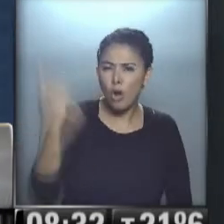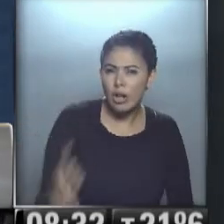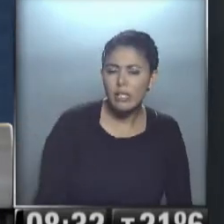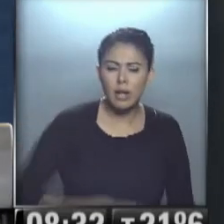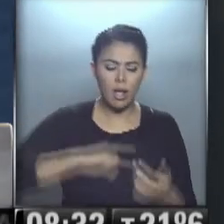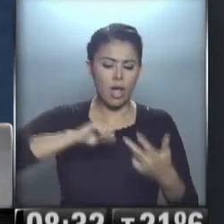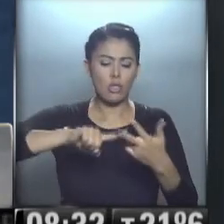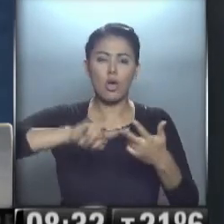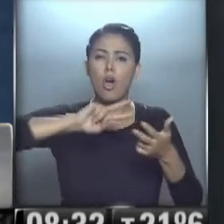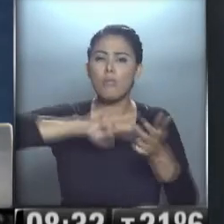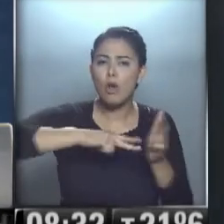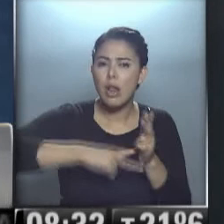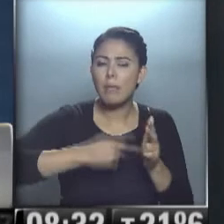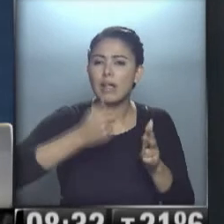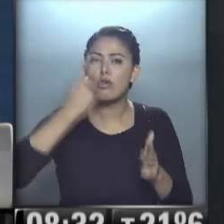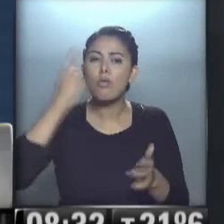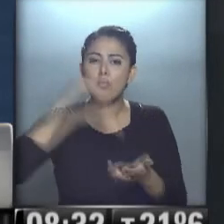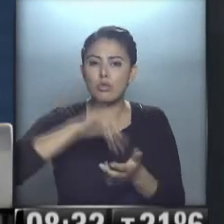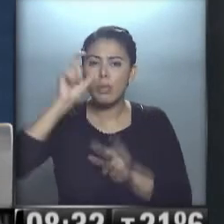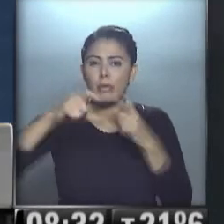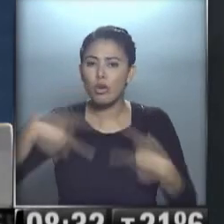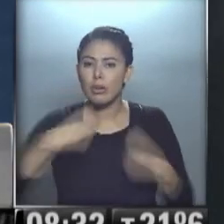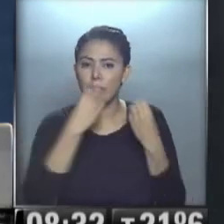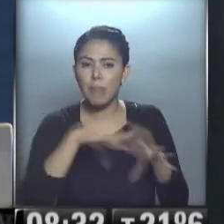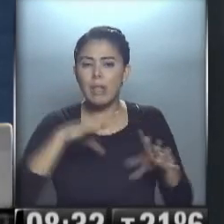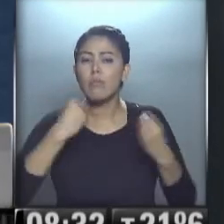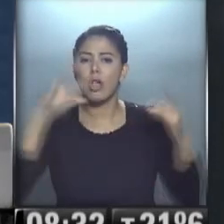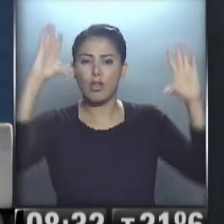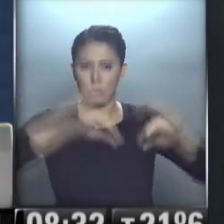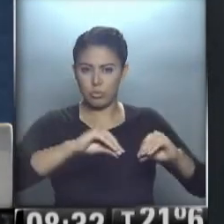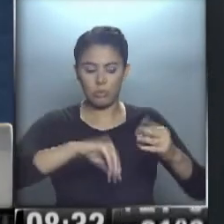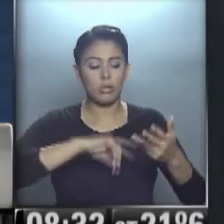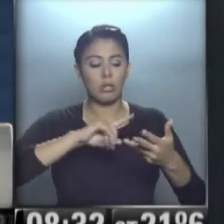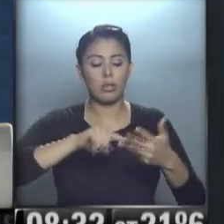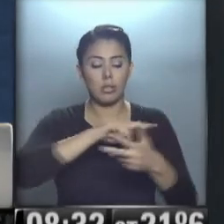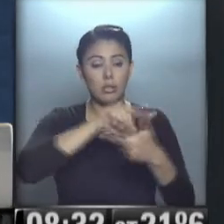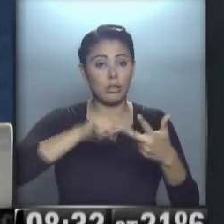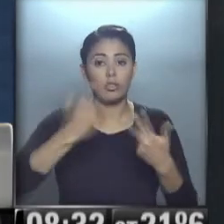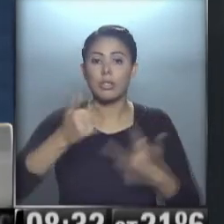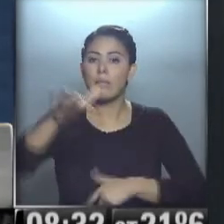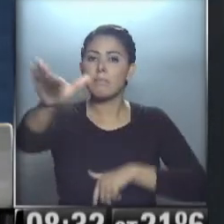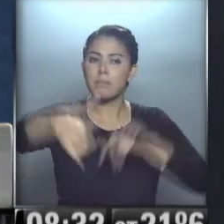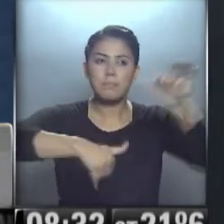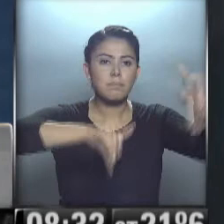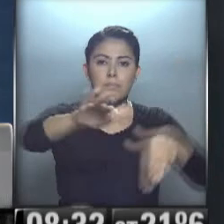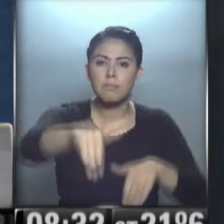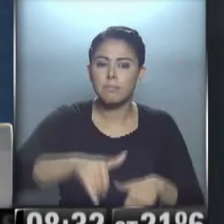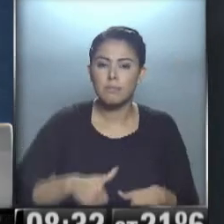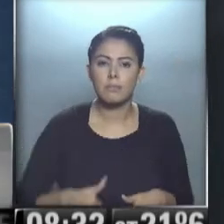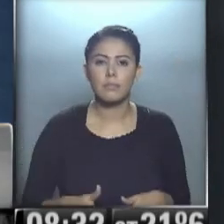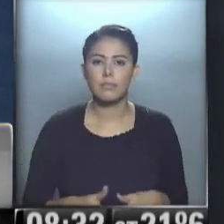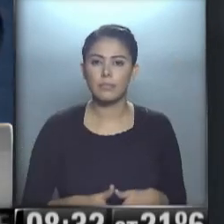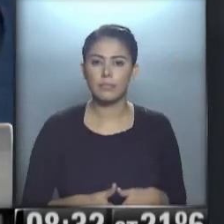han generado cerca de 1 millón de damnificados sin luz. A partir de allí se hizo una convocatoria